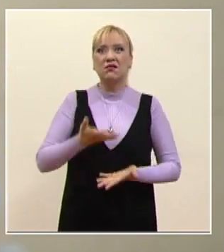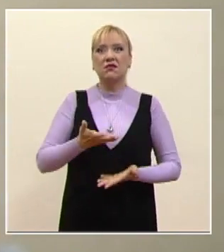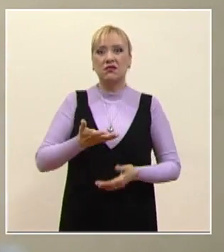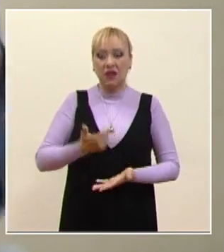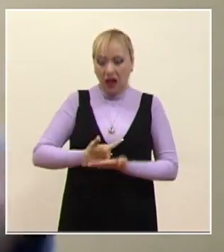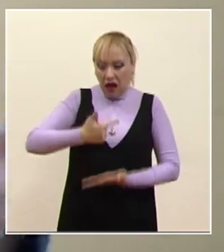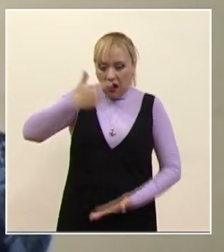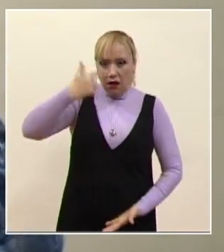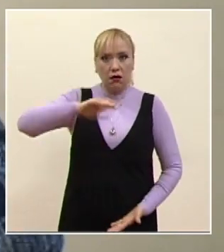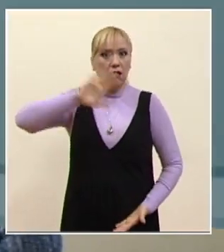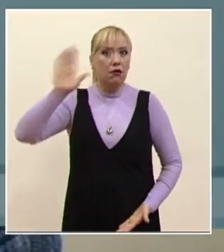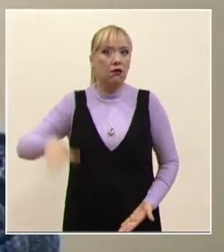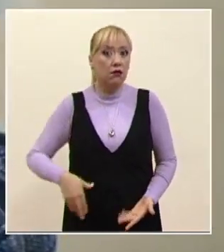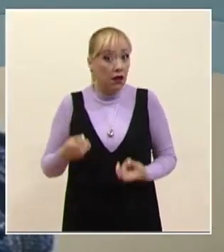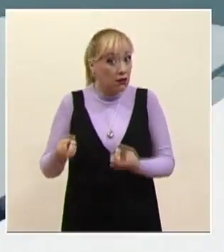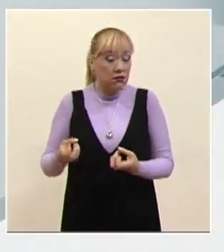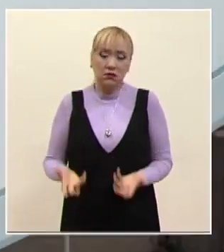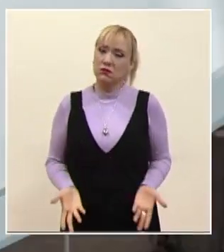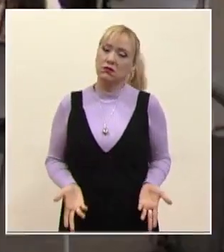No suma nada.